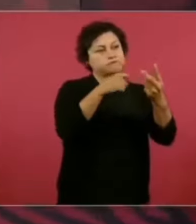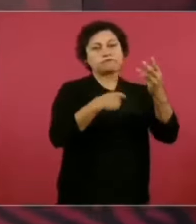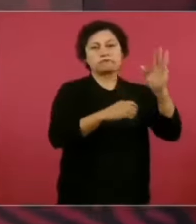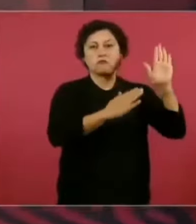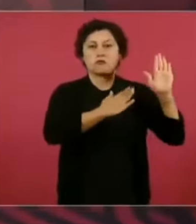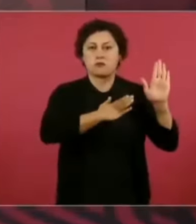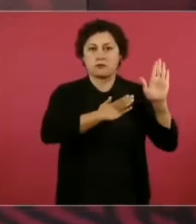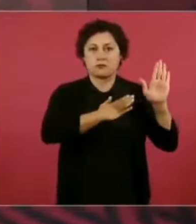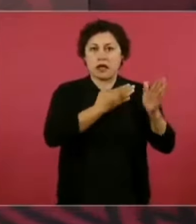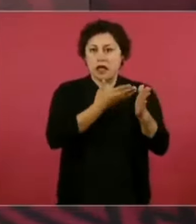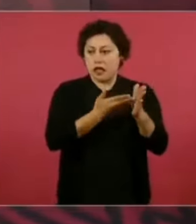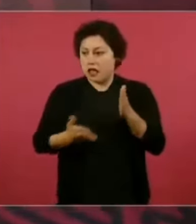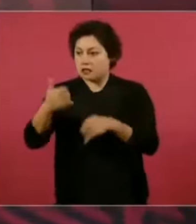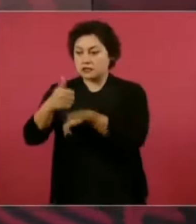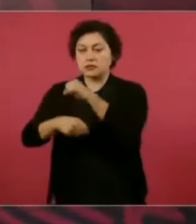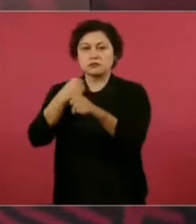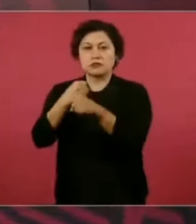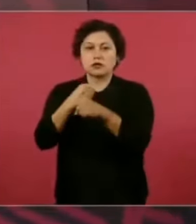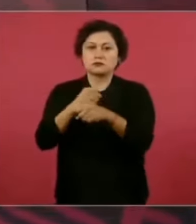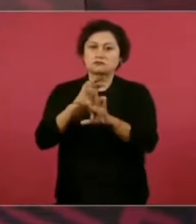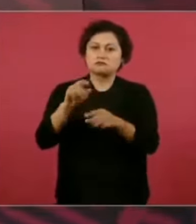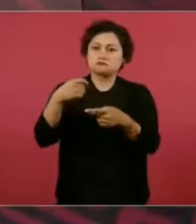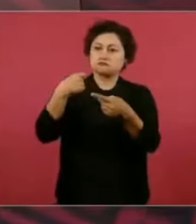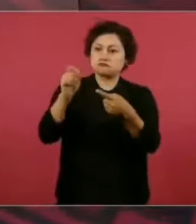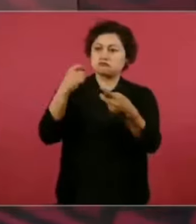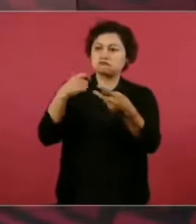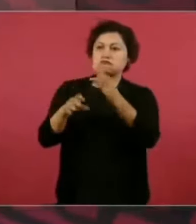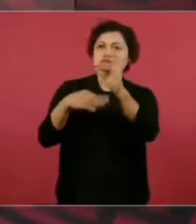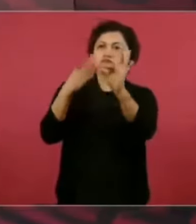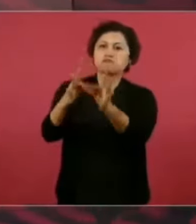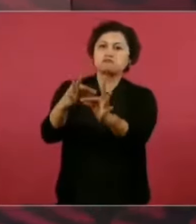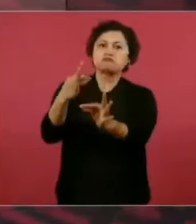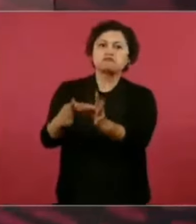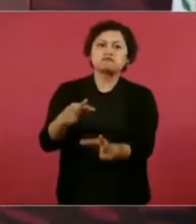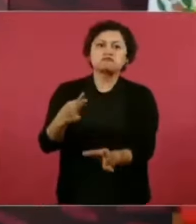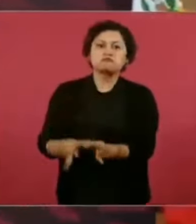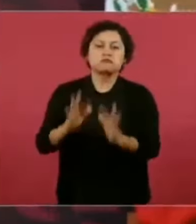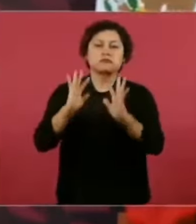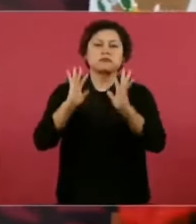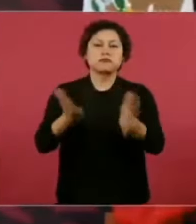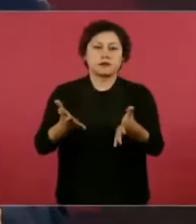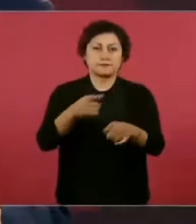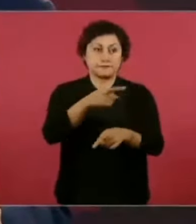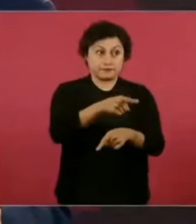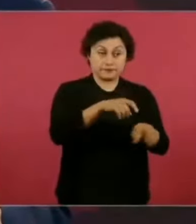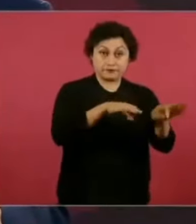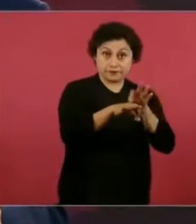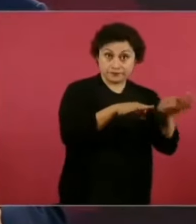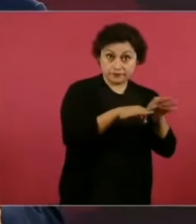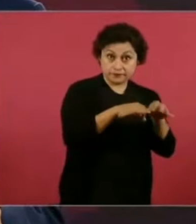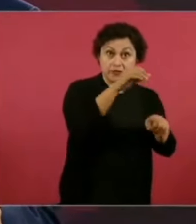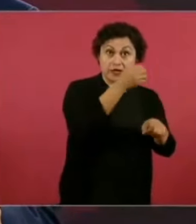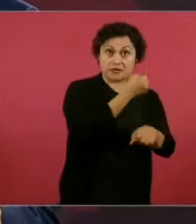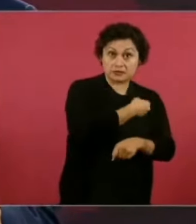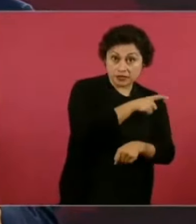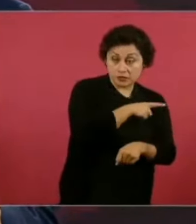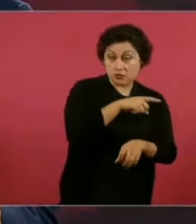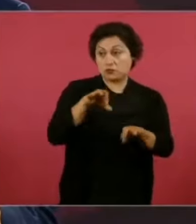trabajadores de salud y basificar a trabajadores de la educación.